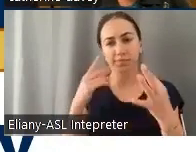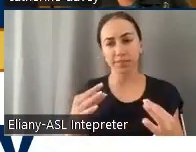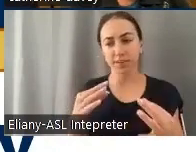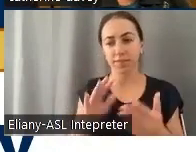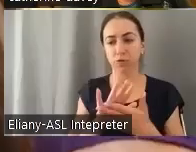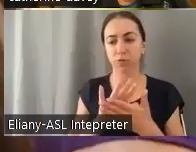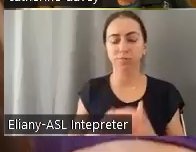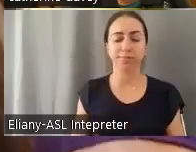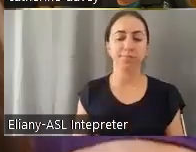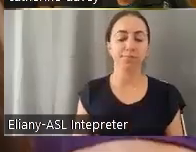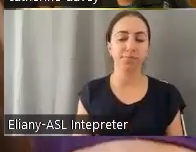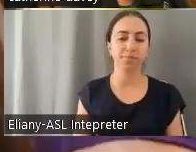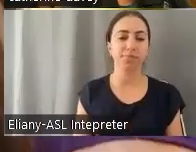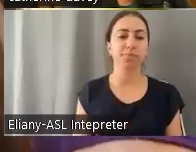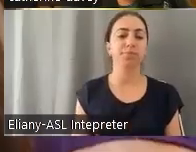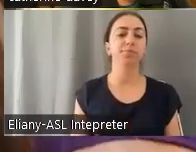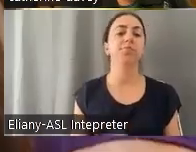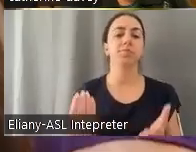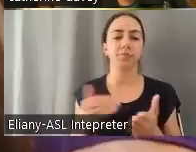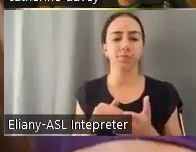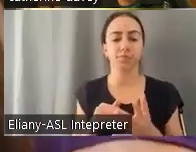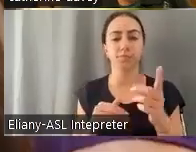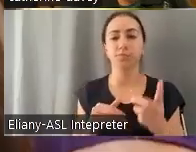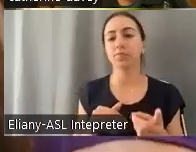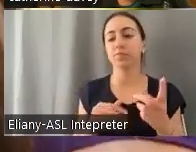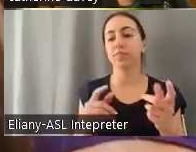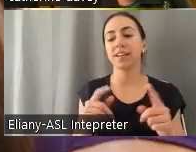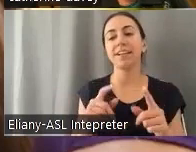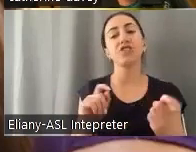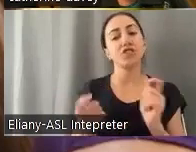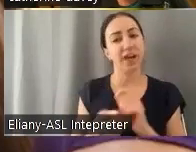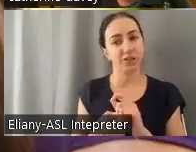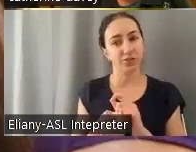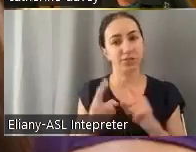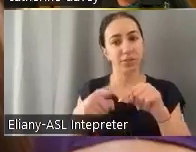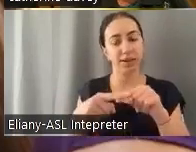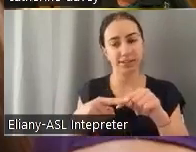tomando esas decisiones para ellos. Bueno, nuevamente les voy a decir, esto